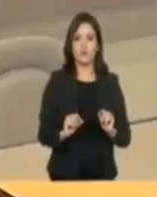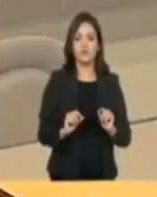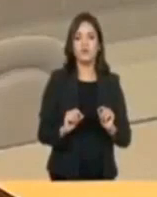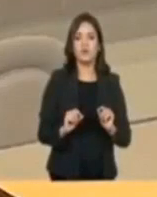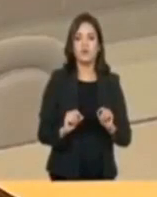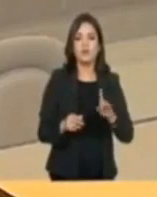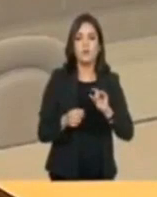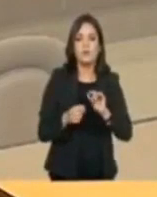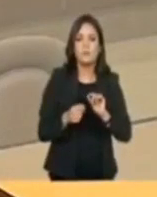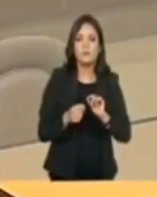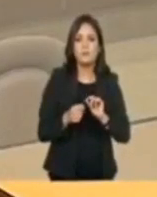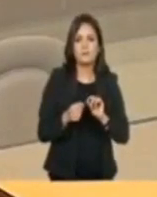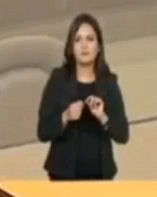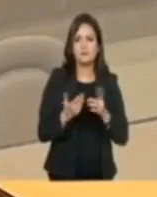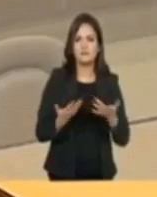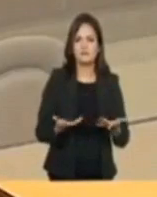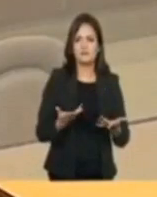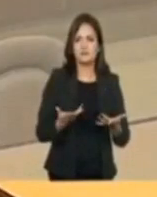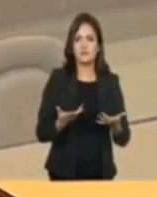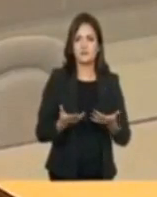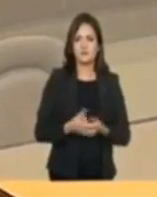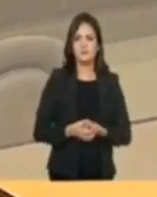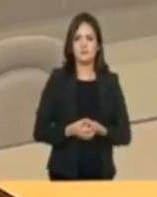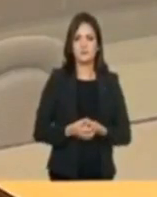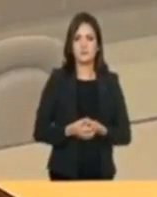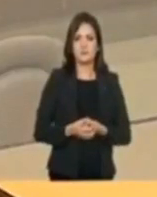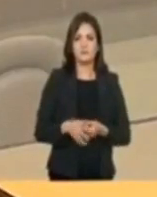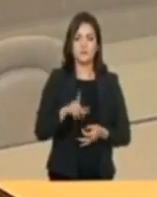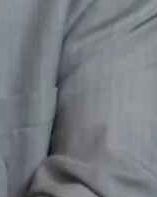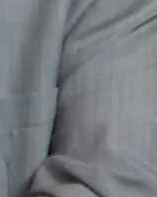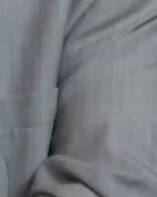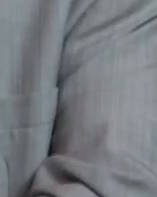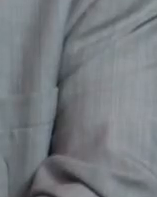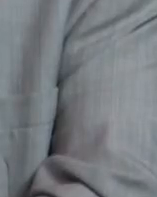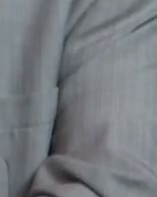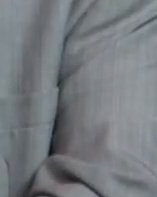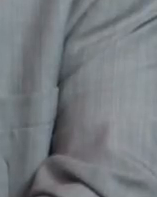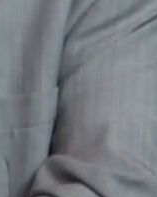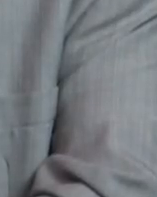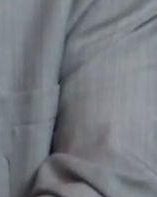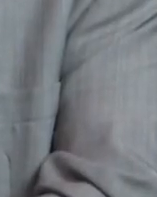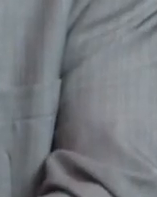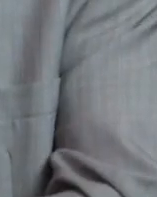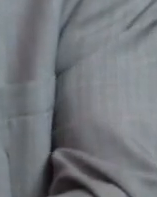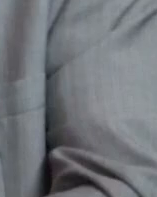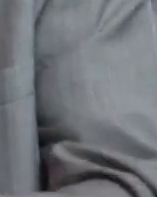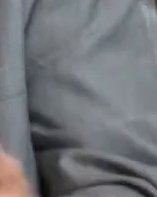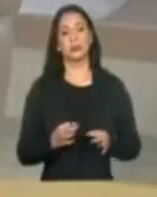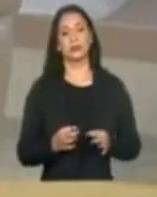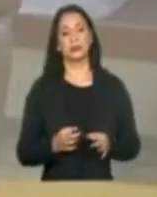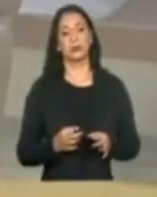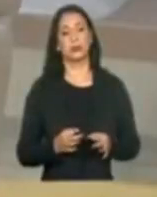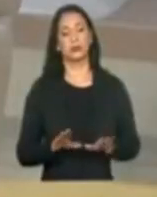decisión que tomó la corte suprema de brasil y que podría llevar a liberar a miles de presos entre ellos el ex presidente luiz inácio lula da silva